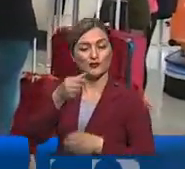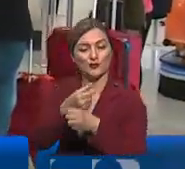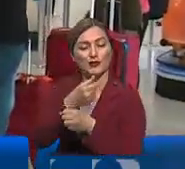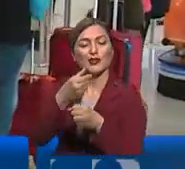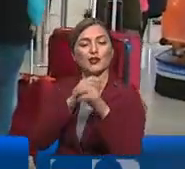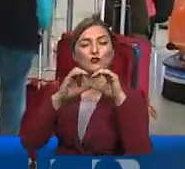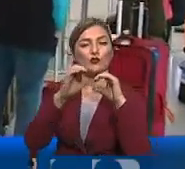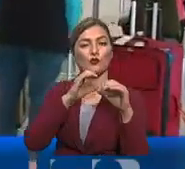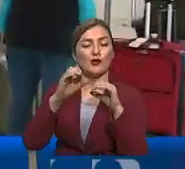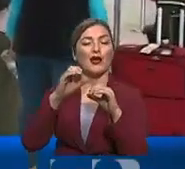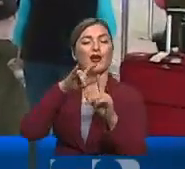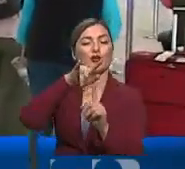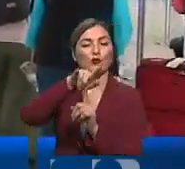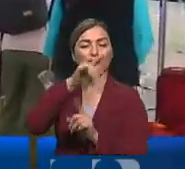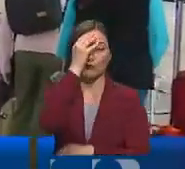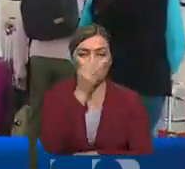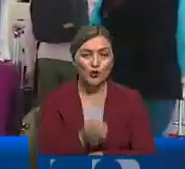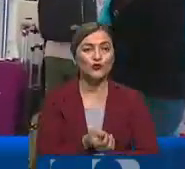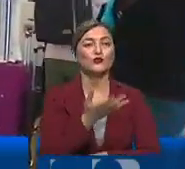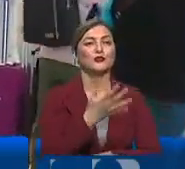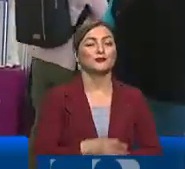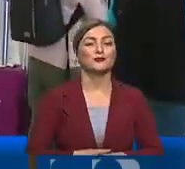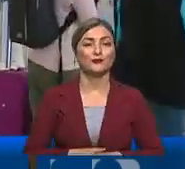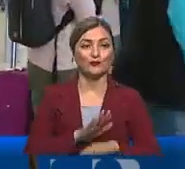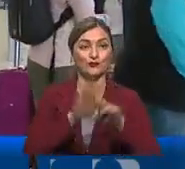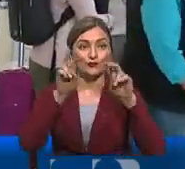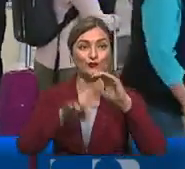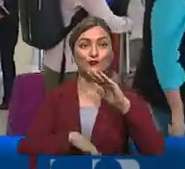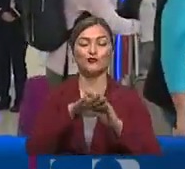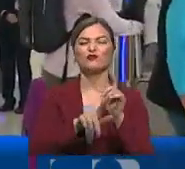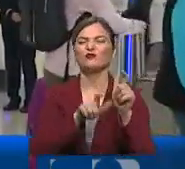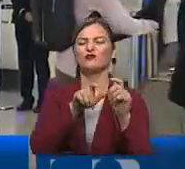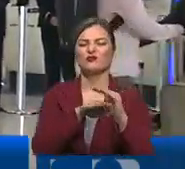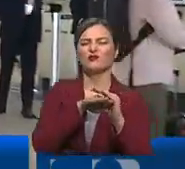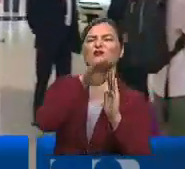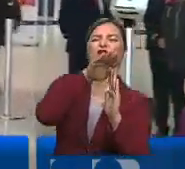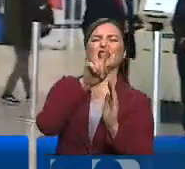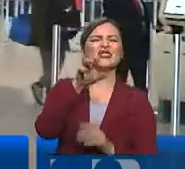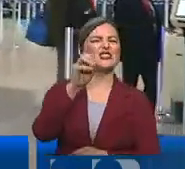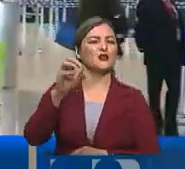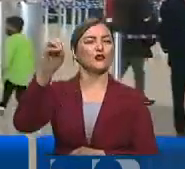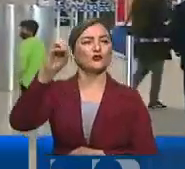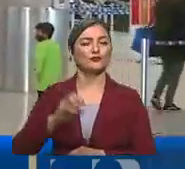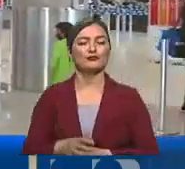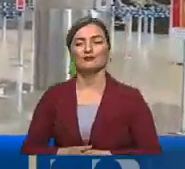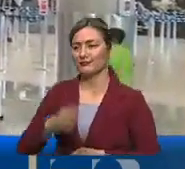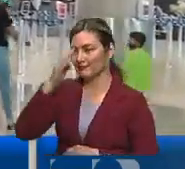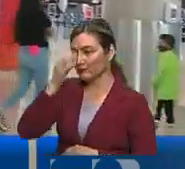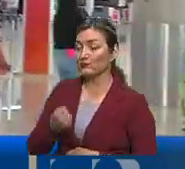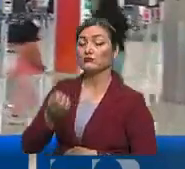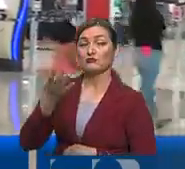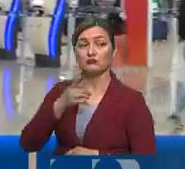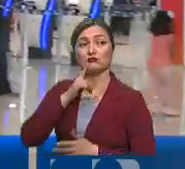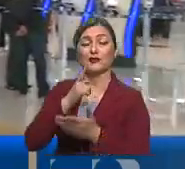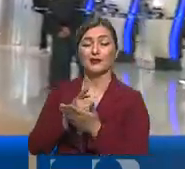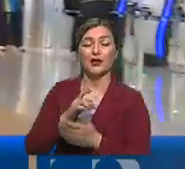de comunicación Quipor. Muy buenos días. Empecemos primero por el tema del aforo. Muy buenos días. Efectivamente, después de la resolución del COE de